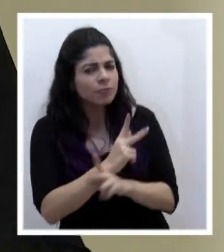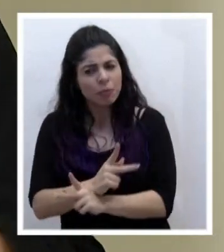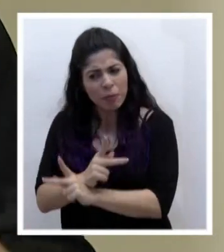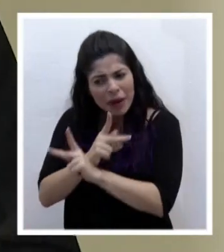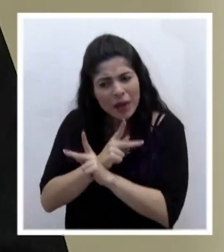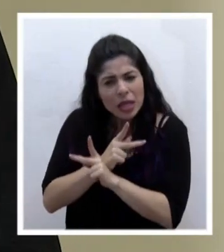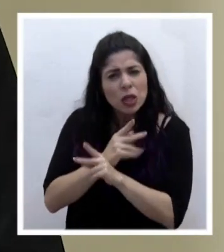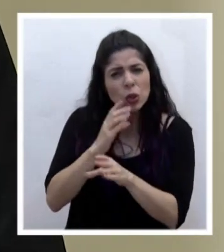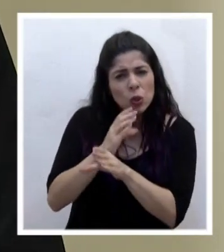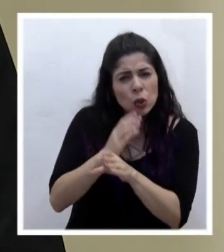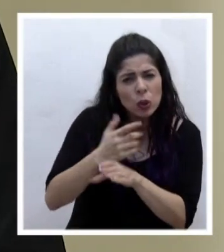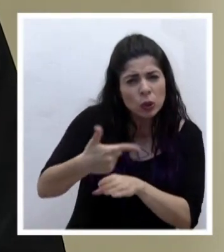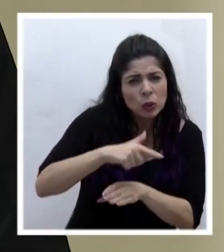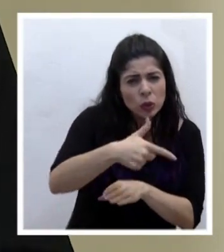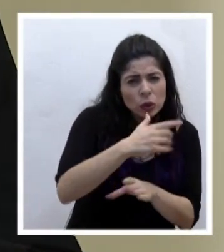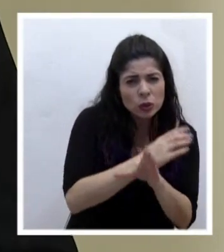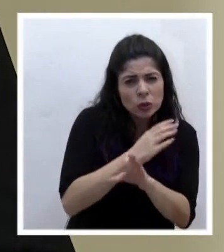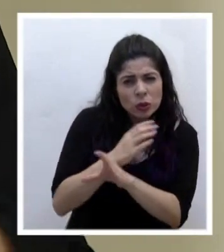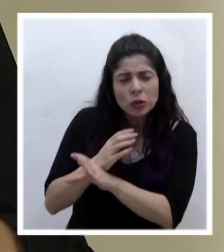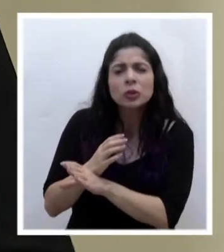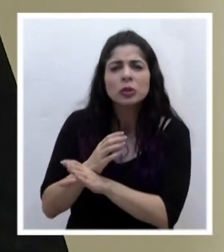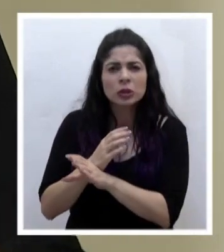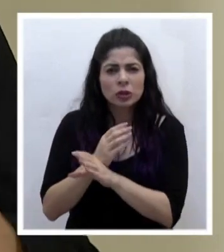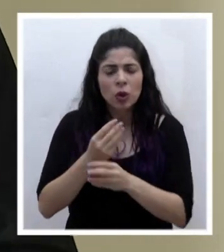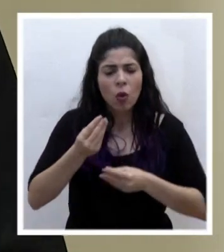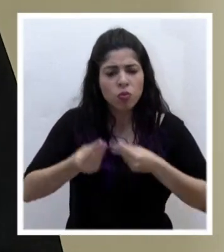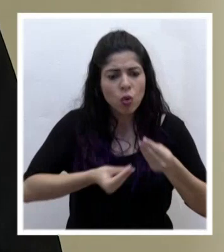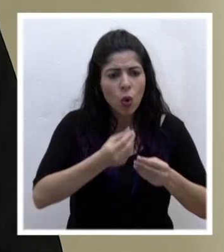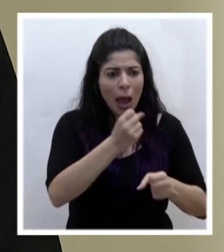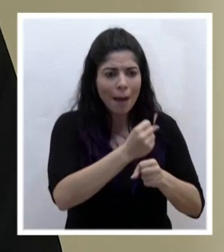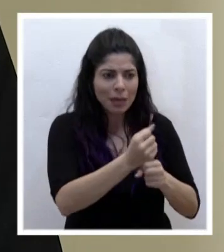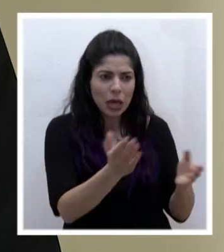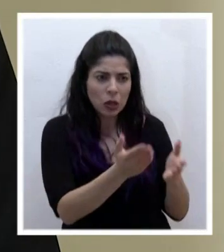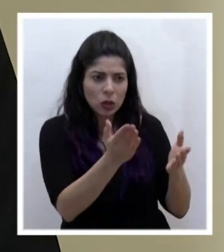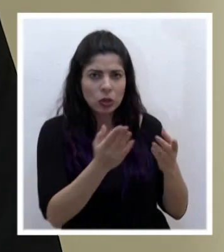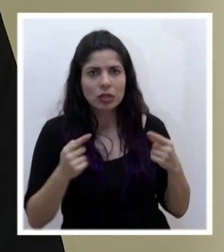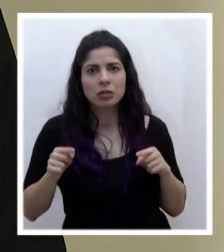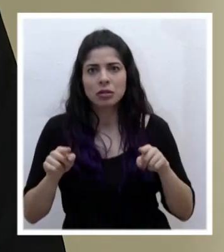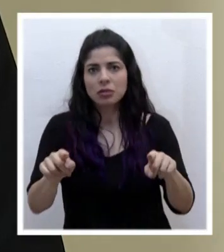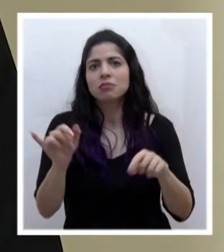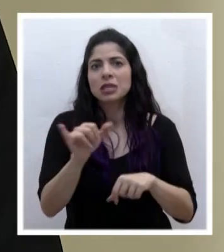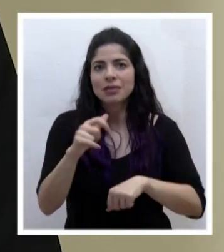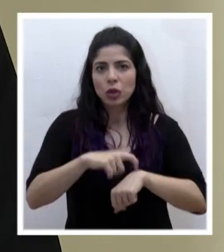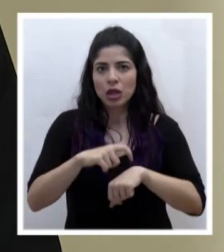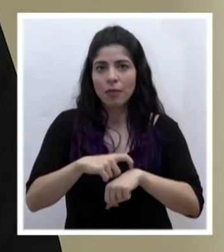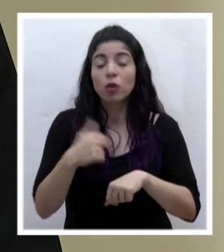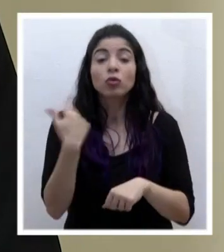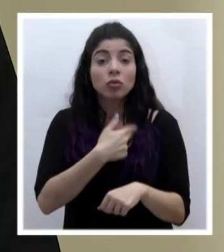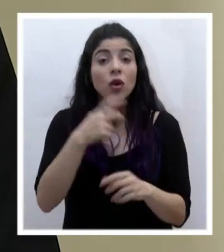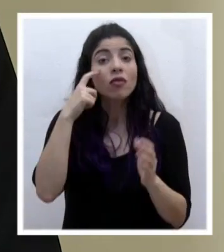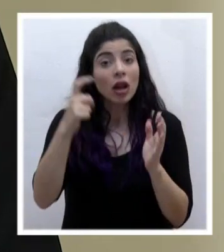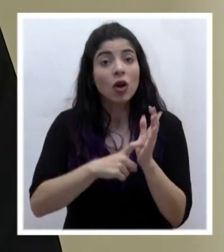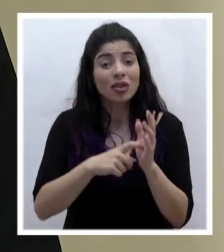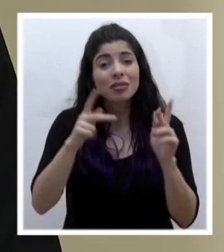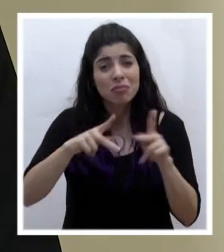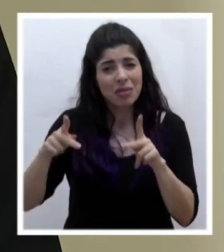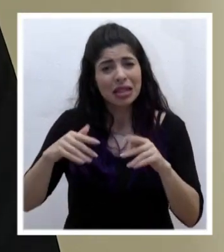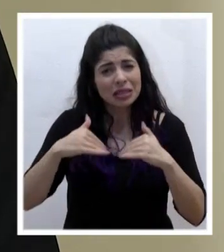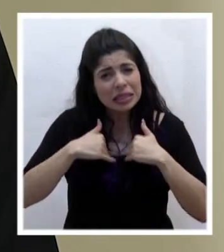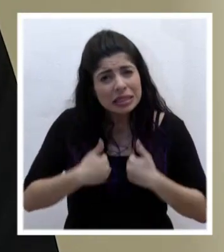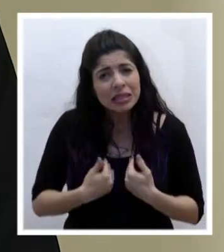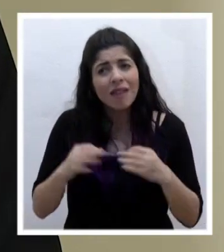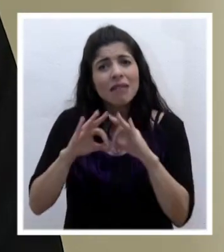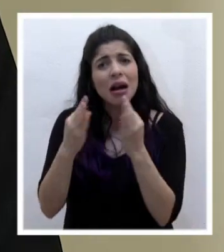prevención, cuidándonos entre nosotros, manteniendo la producción y el empleo a la vez. Reconocemos el cansancio que enfrentan